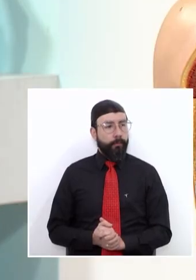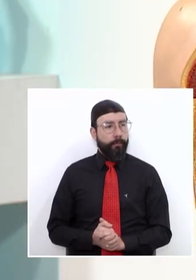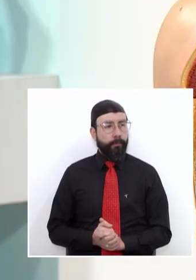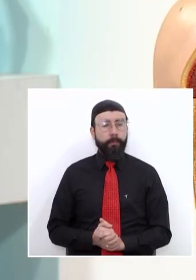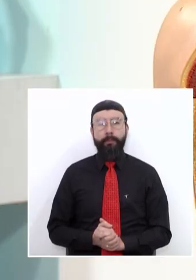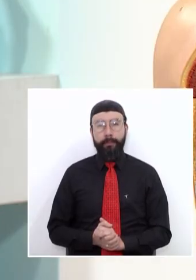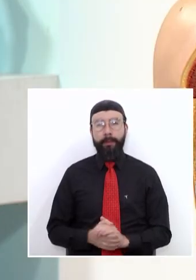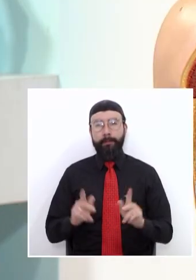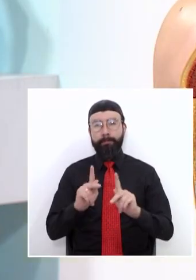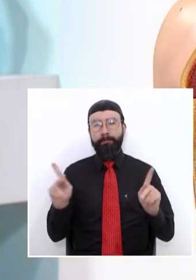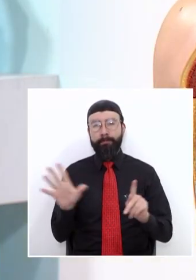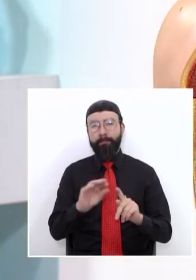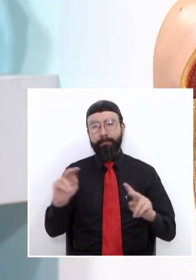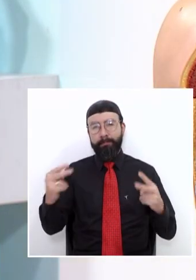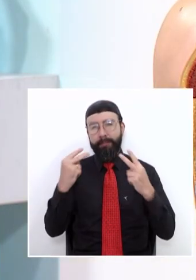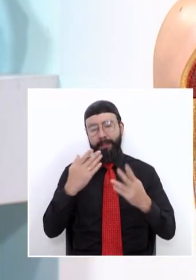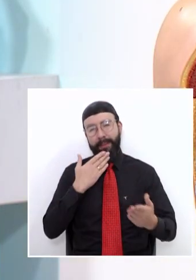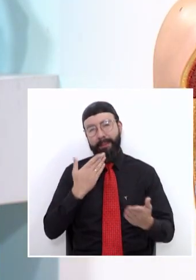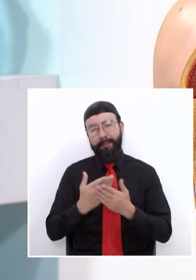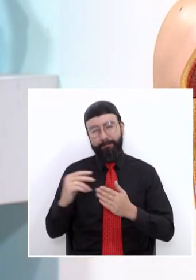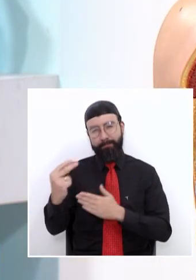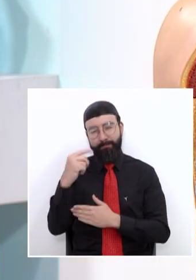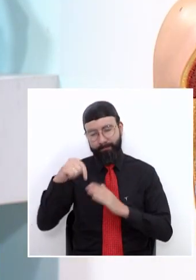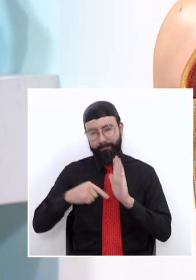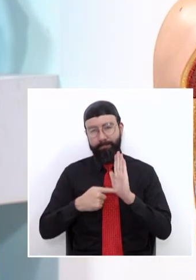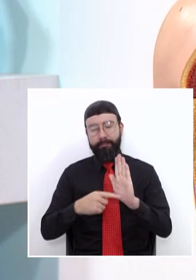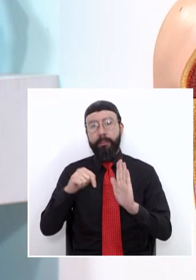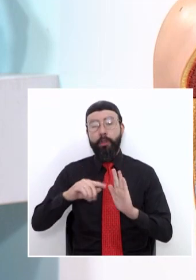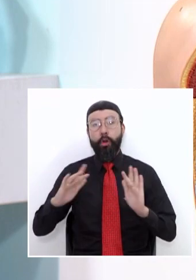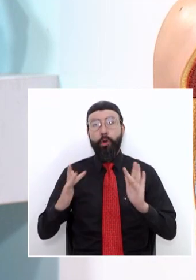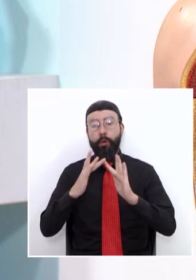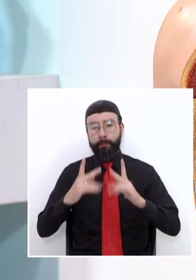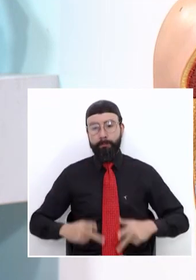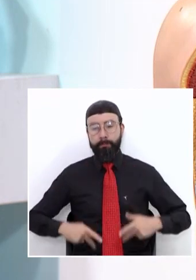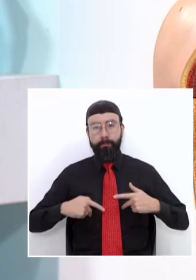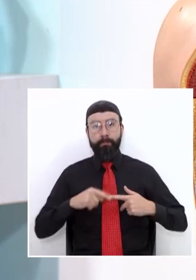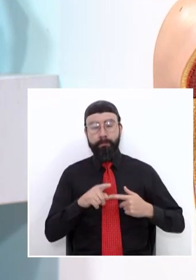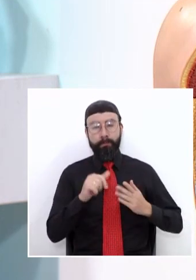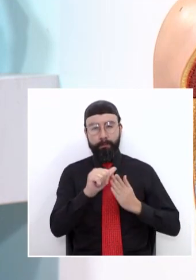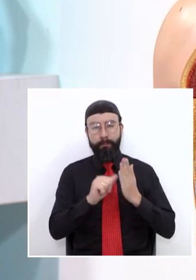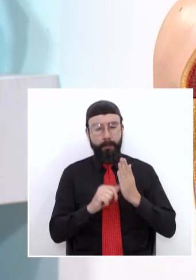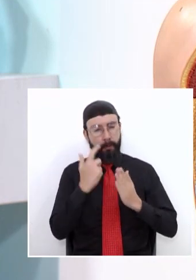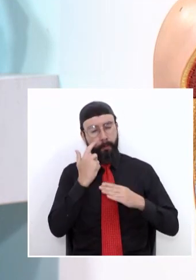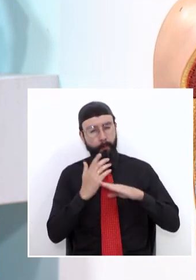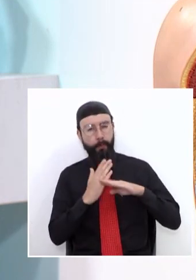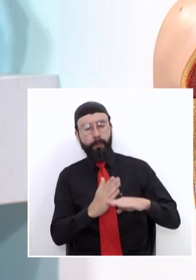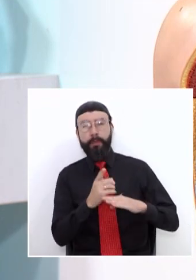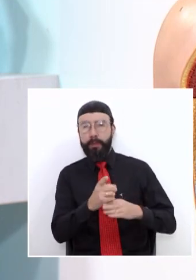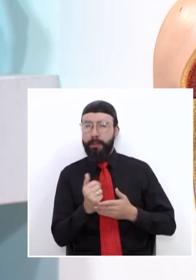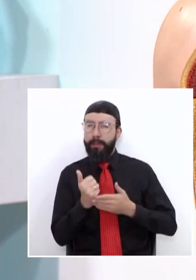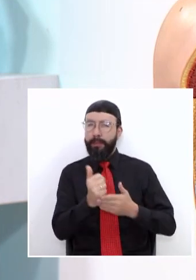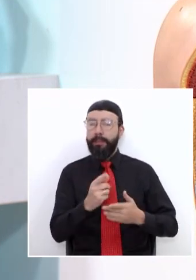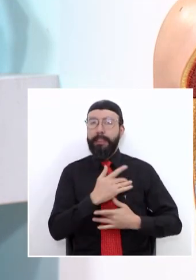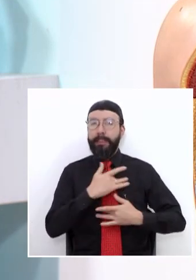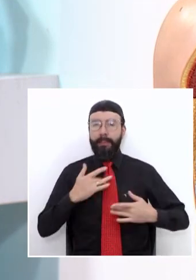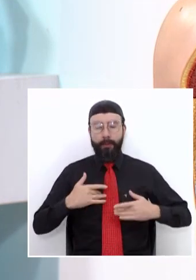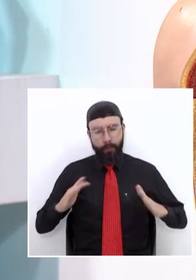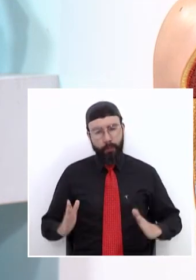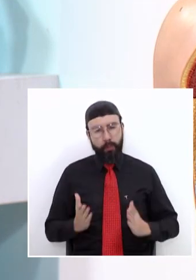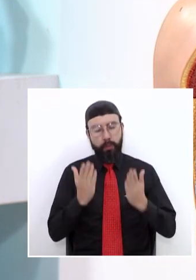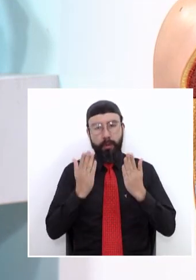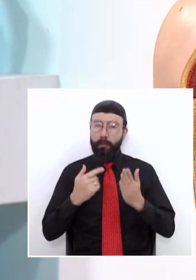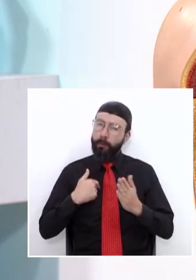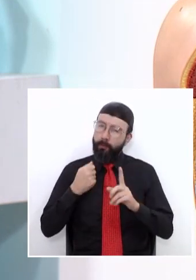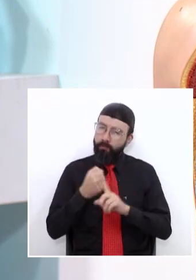Muchas gracias por estar nuevamente con nosotros en una nueva edición de Conexión Vital, un programa de prevención y educación en salud. Yo insisto mucho en que